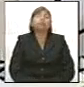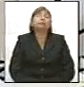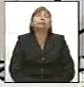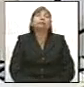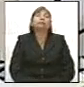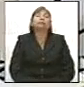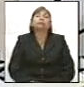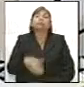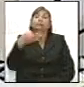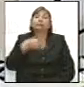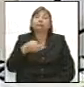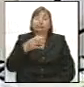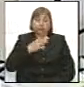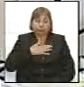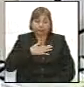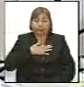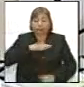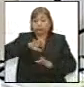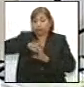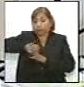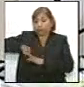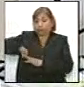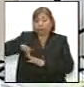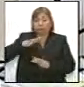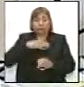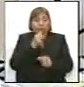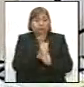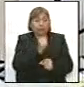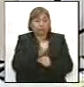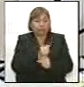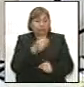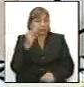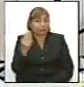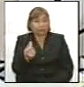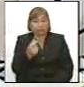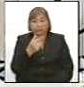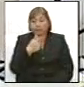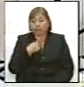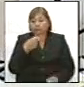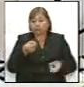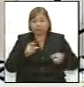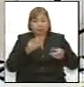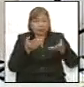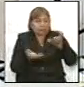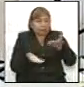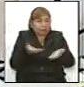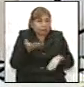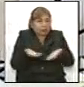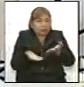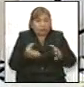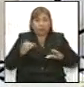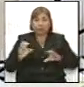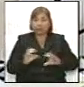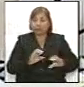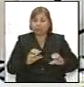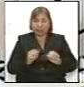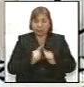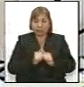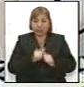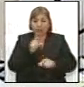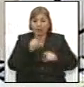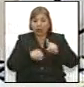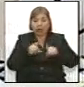Es cierto que yo separé al personal de mi oficina porque creo que es lo que corresponde de inmediato cuando hay un velo de duda respecto al accionar de